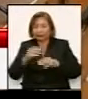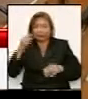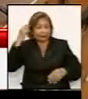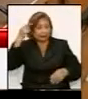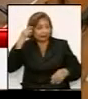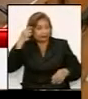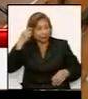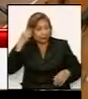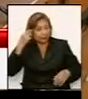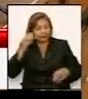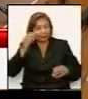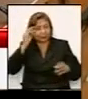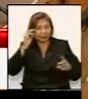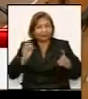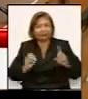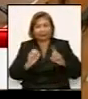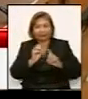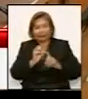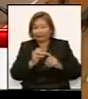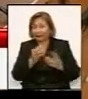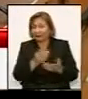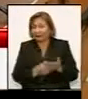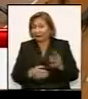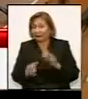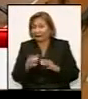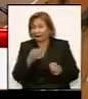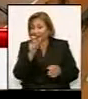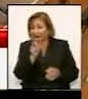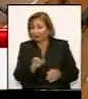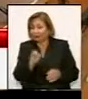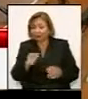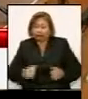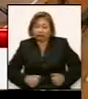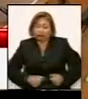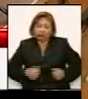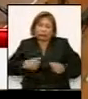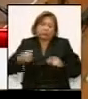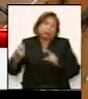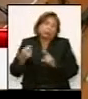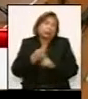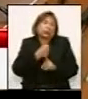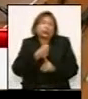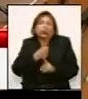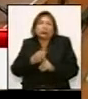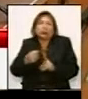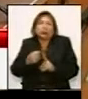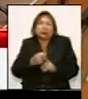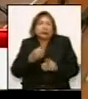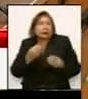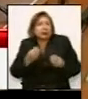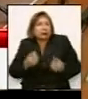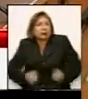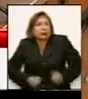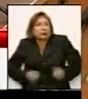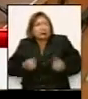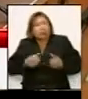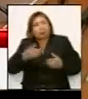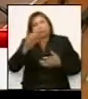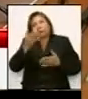nuestro objetivo era entender cómo es que la víctima está viviendo a la violencia en línea cómo es que está afectando su vida y su bienestar